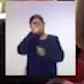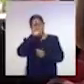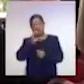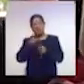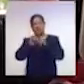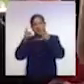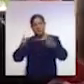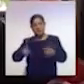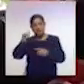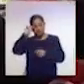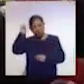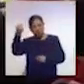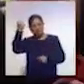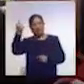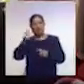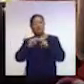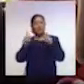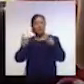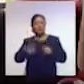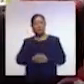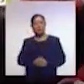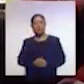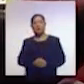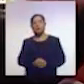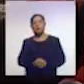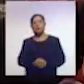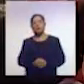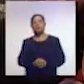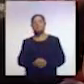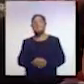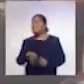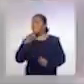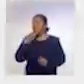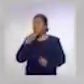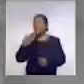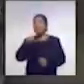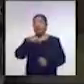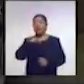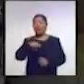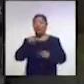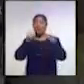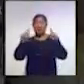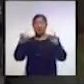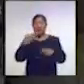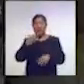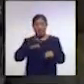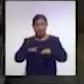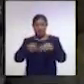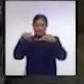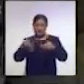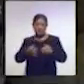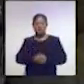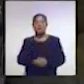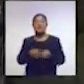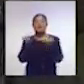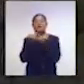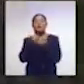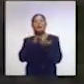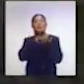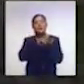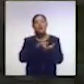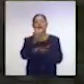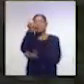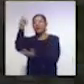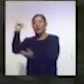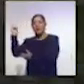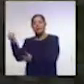Tecnológico en Tlaxcala. Entonces vienen muy buenos tiempos para Tlaxcala. Añadió que además será apoyado un jardín